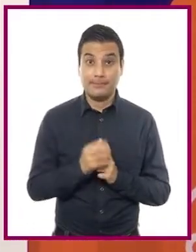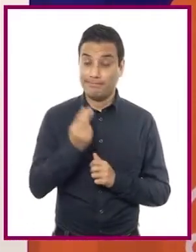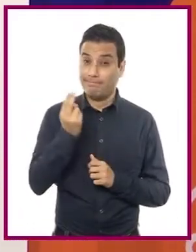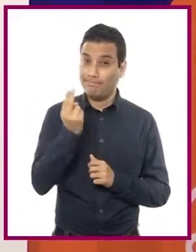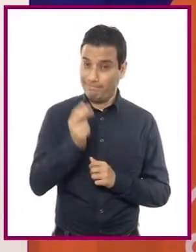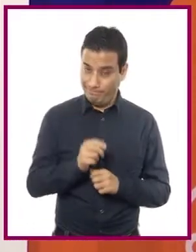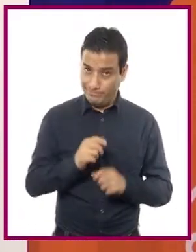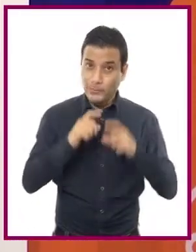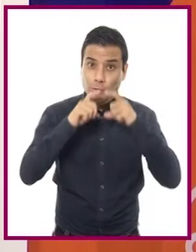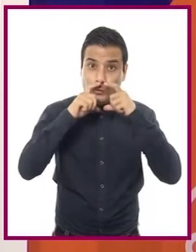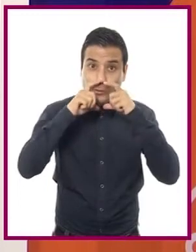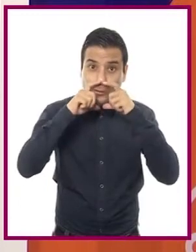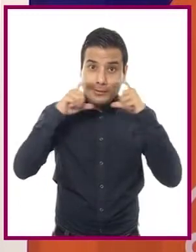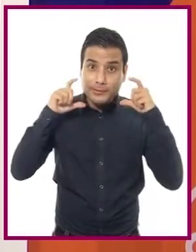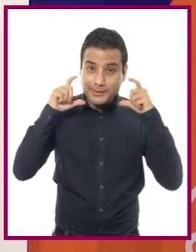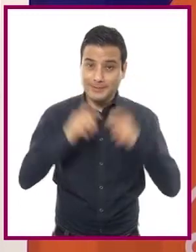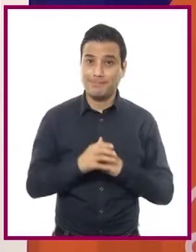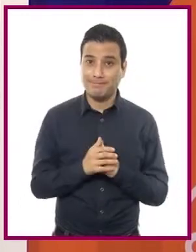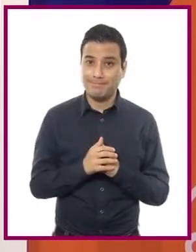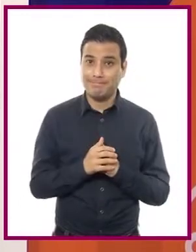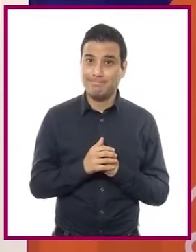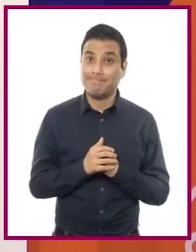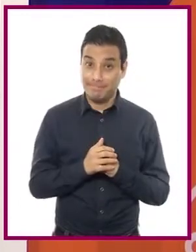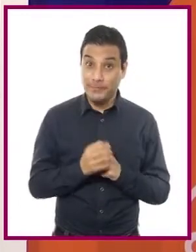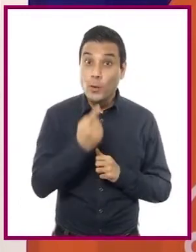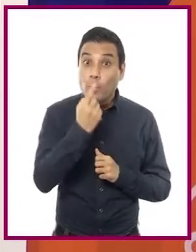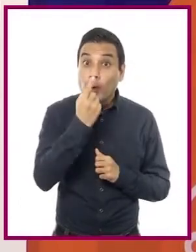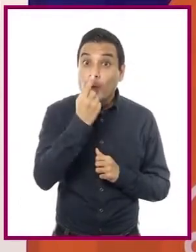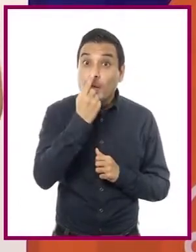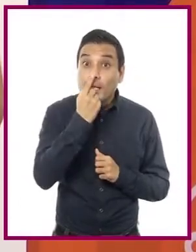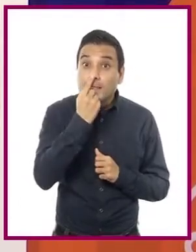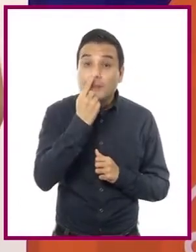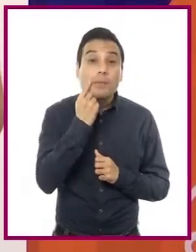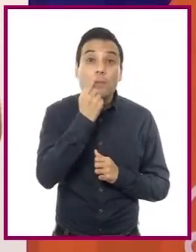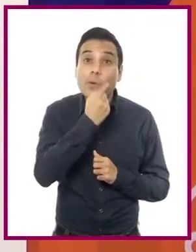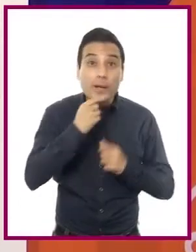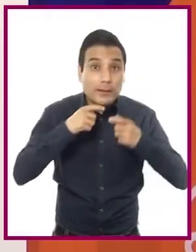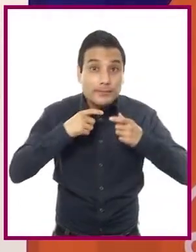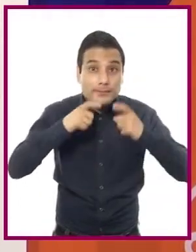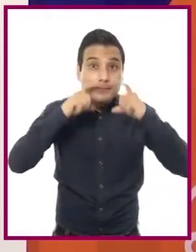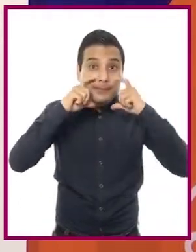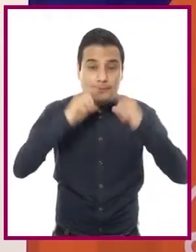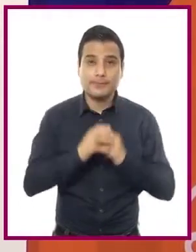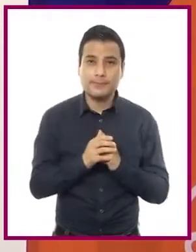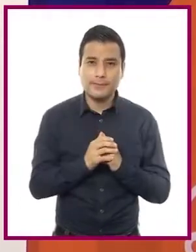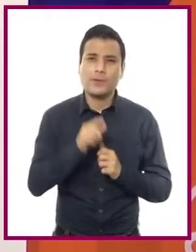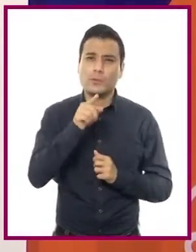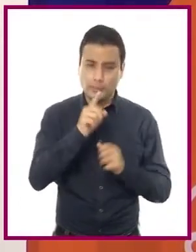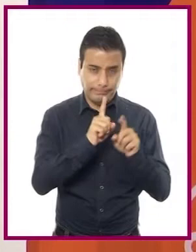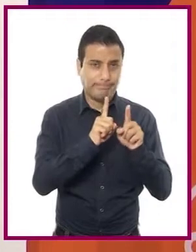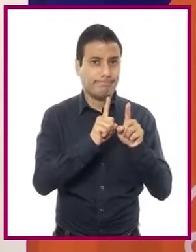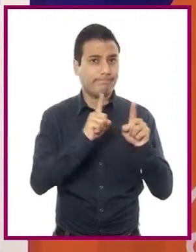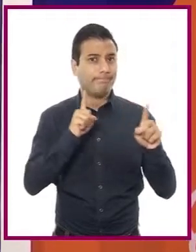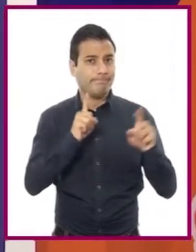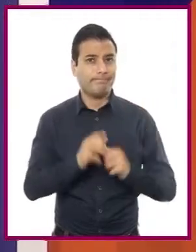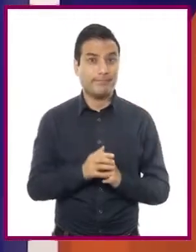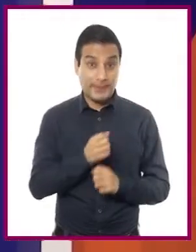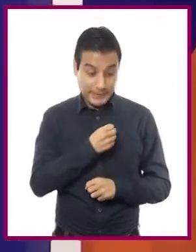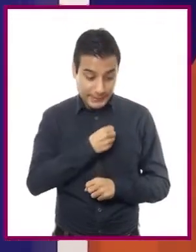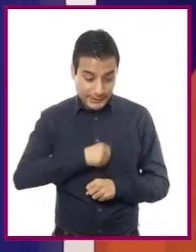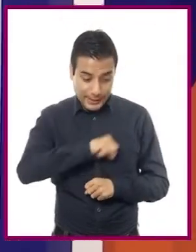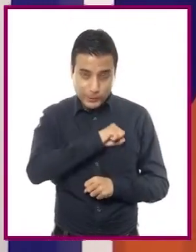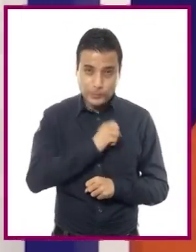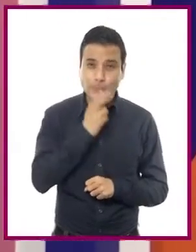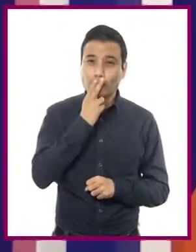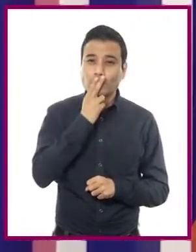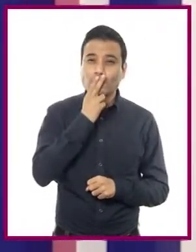manera correcta su cubrebocas. Es decir, que cubra nariz y boca. Respeten y pidan la sana distancia. La salud es